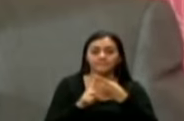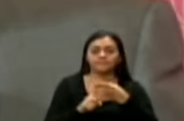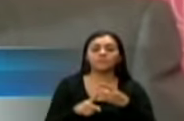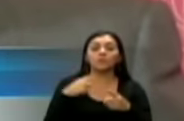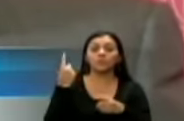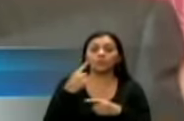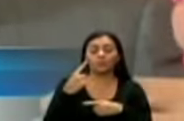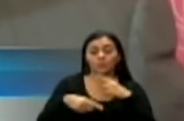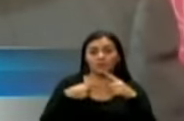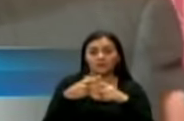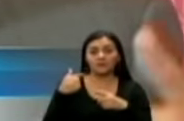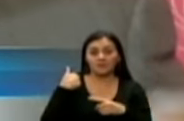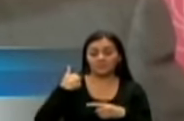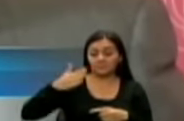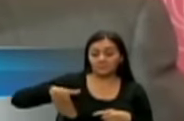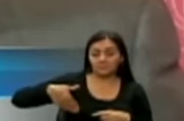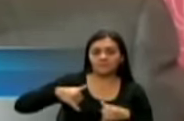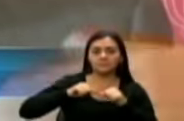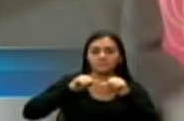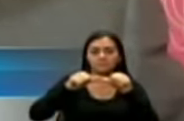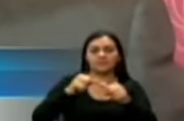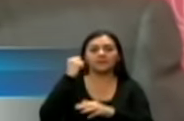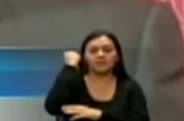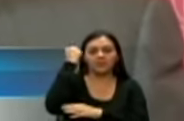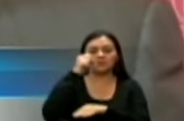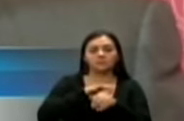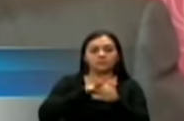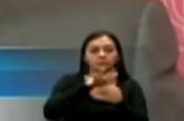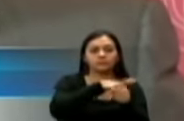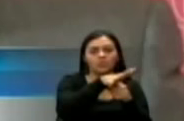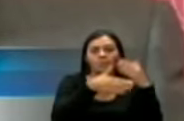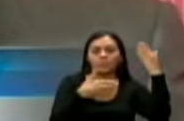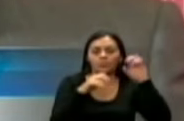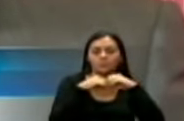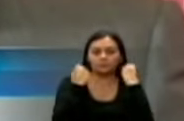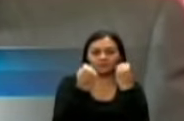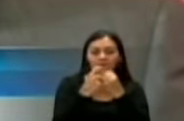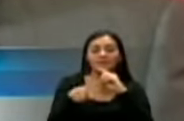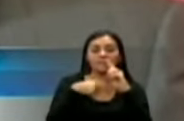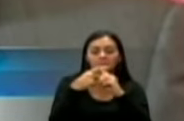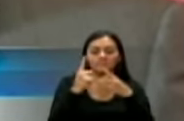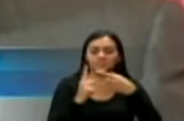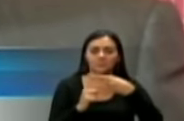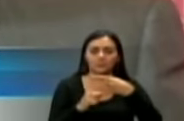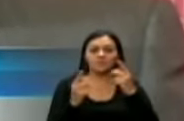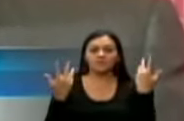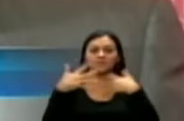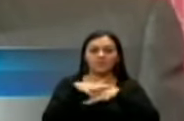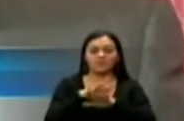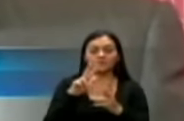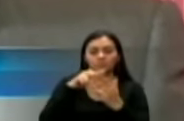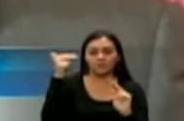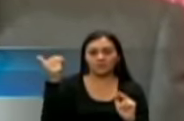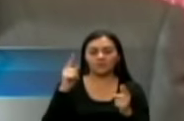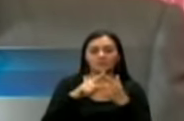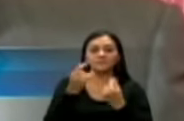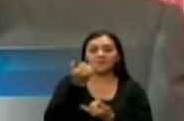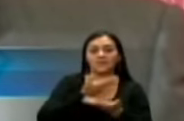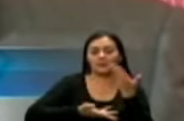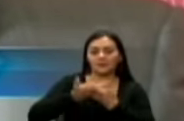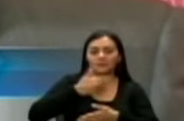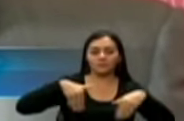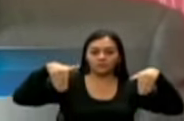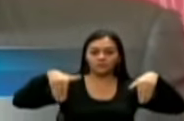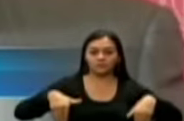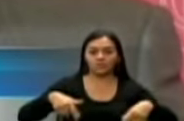tiene retrocesos, se mantienen los derechos, se expanden las políticas sociales. Segundo, la integración regional, el intercambio sur-sur